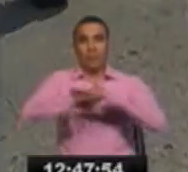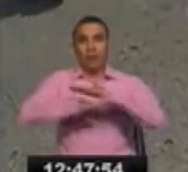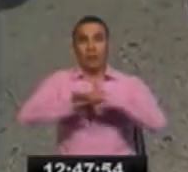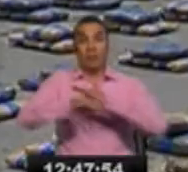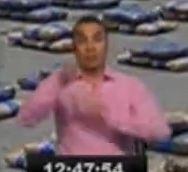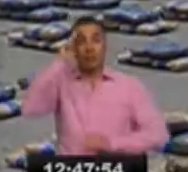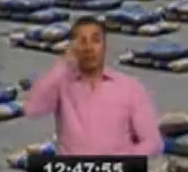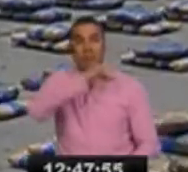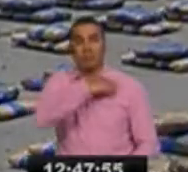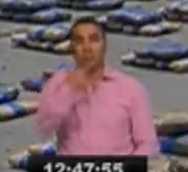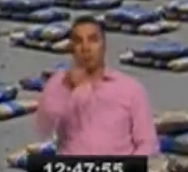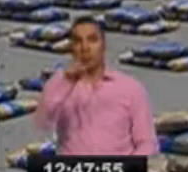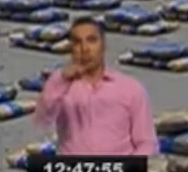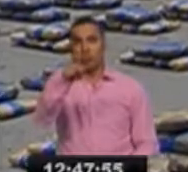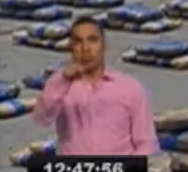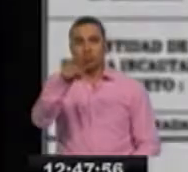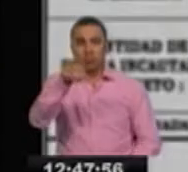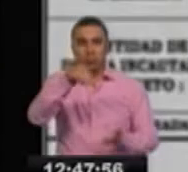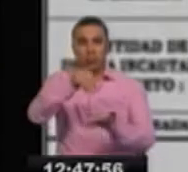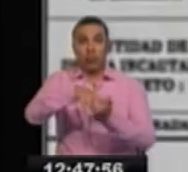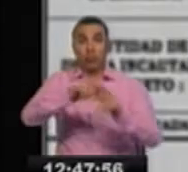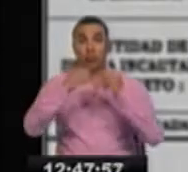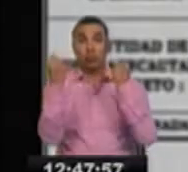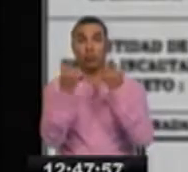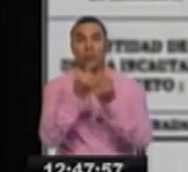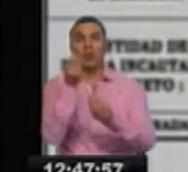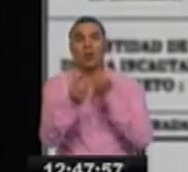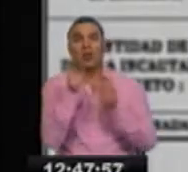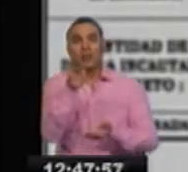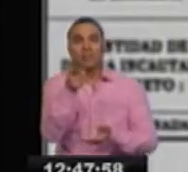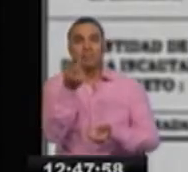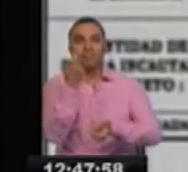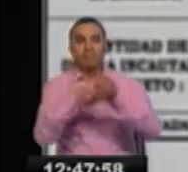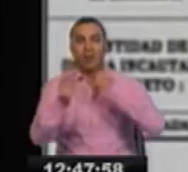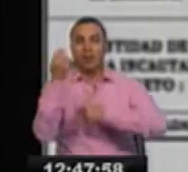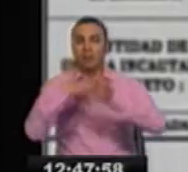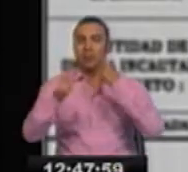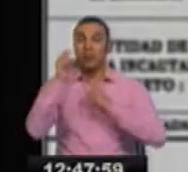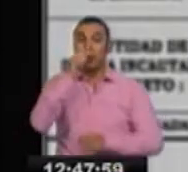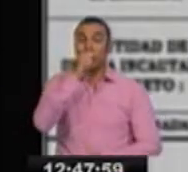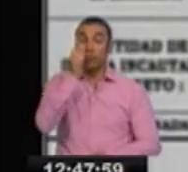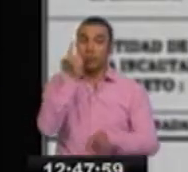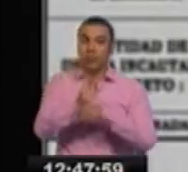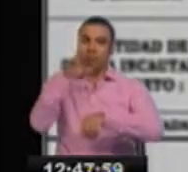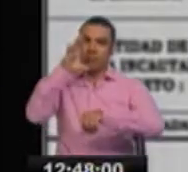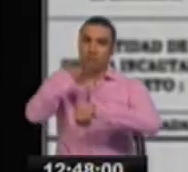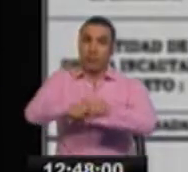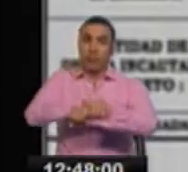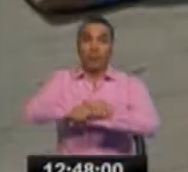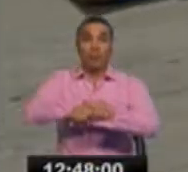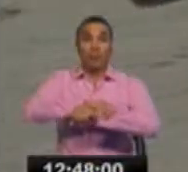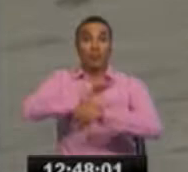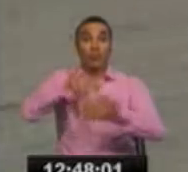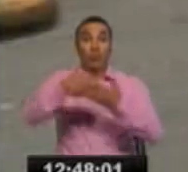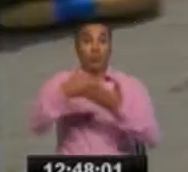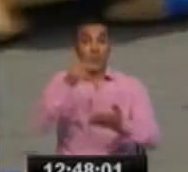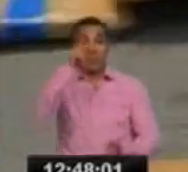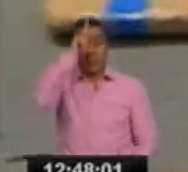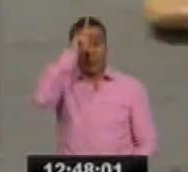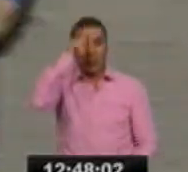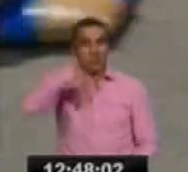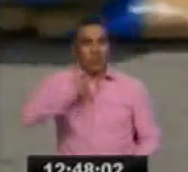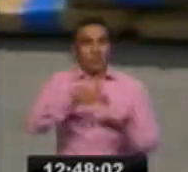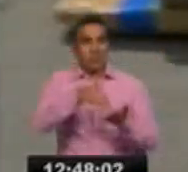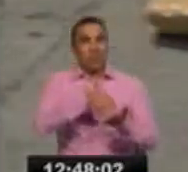militar fue señalado como integrante de una banda dedicada al tráfico de drogas y fue capturado luego de asistir a Perú como miembro de